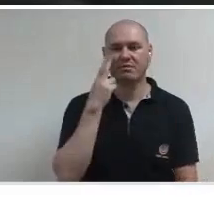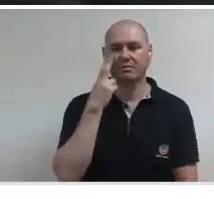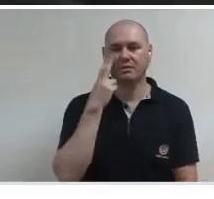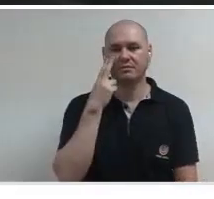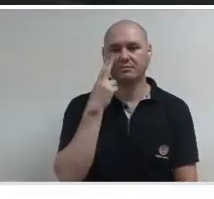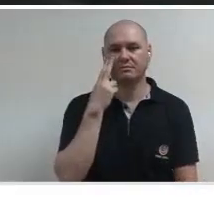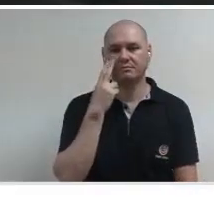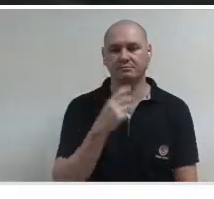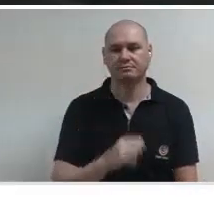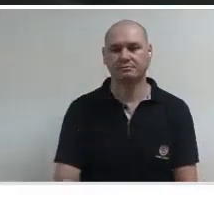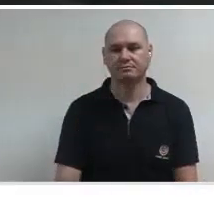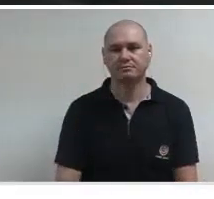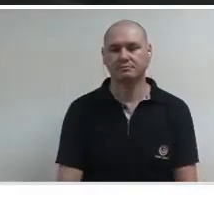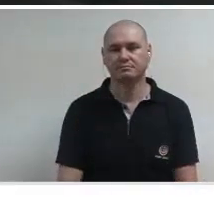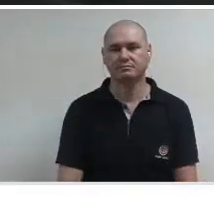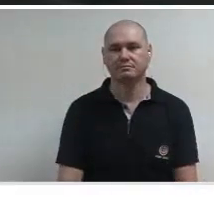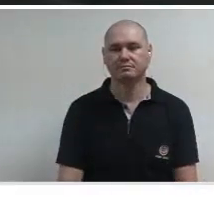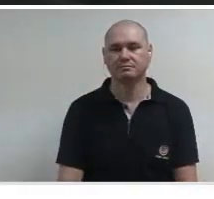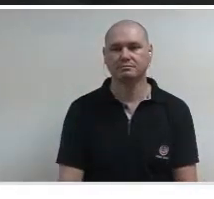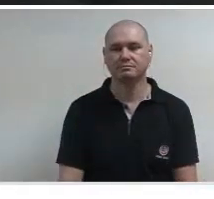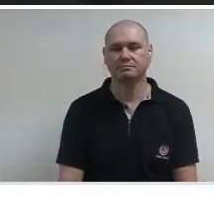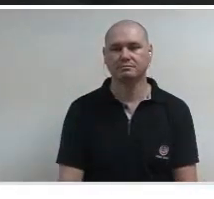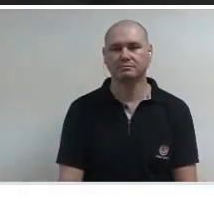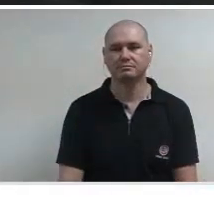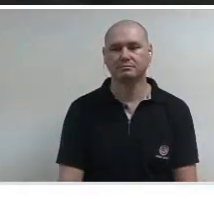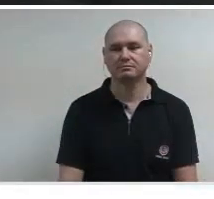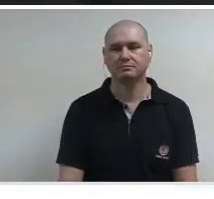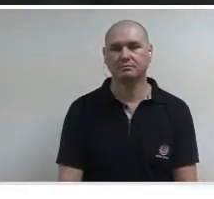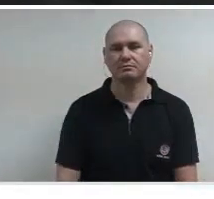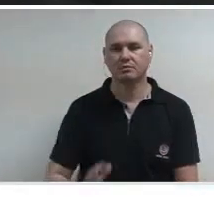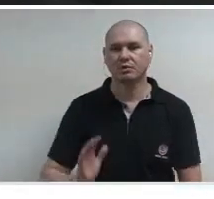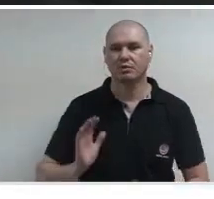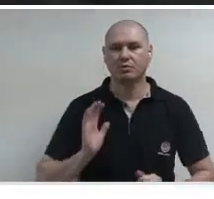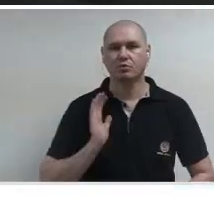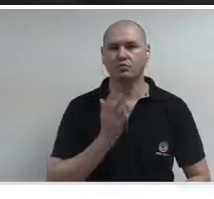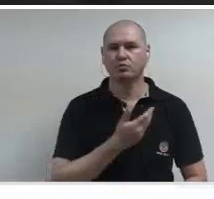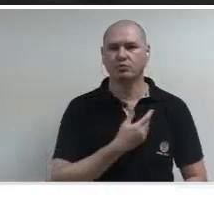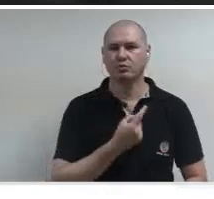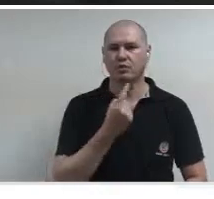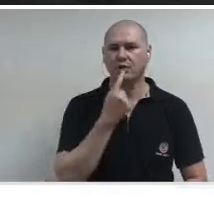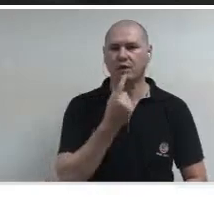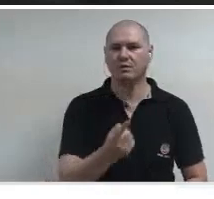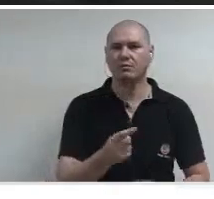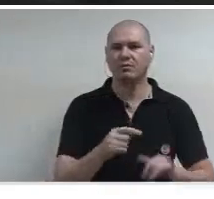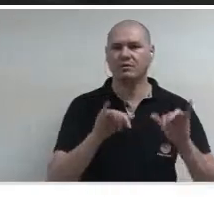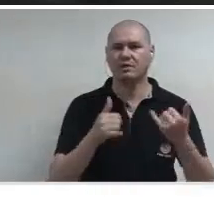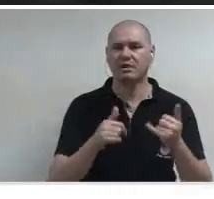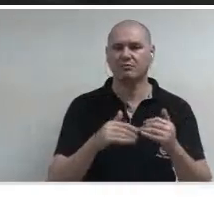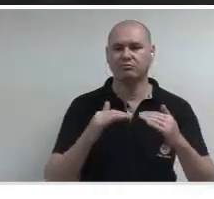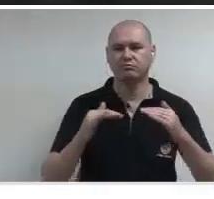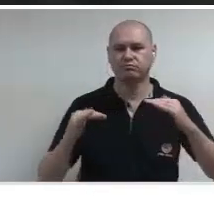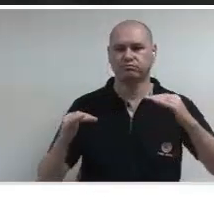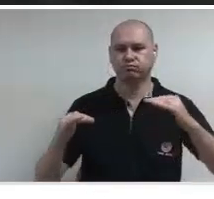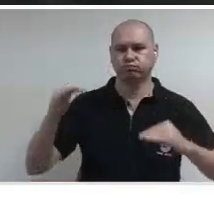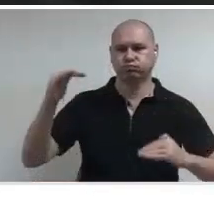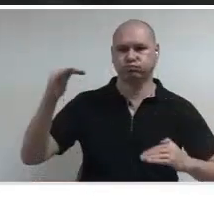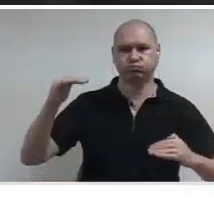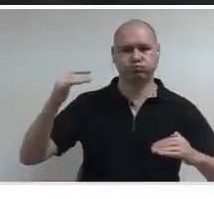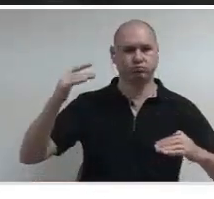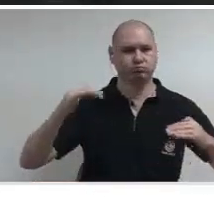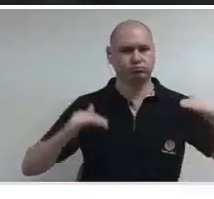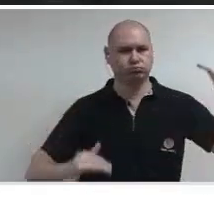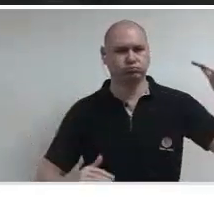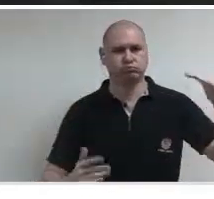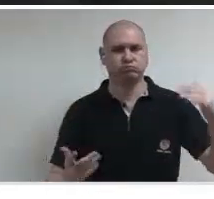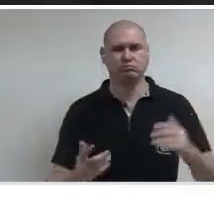vi hoy paña y ya eso que a la desproporción existente. Coape ya llamó que estamos ahí